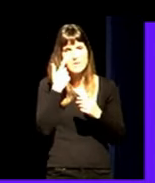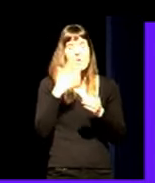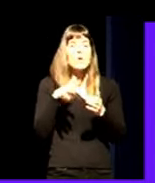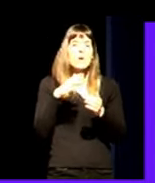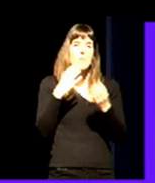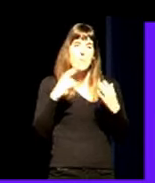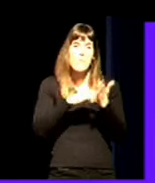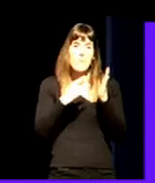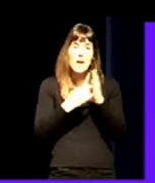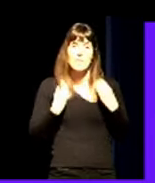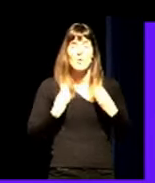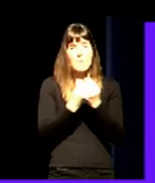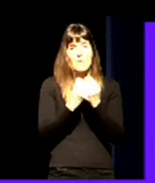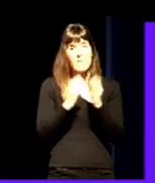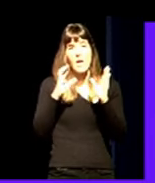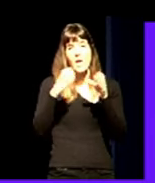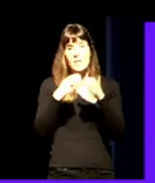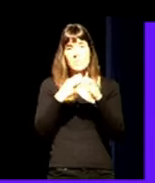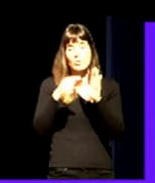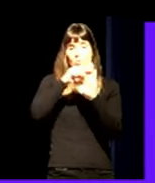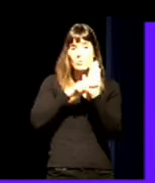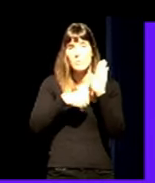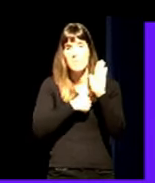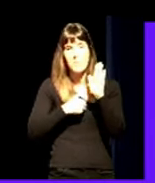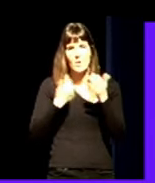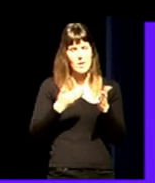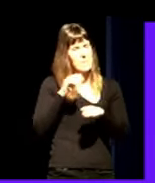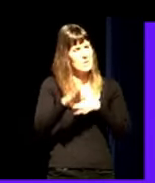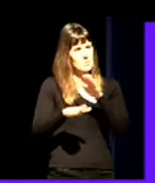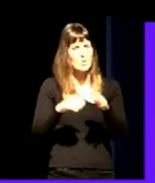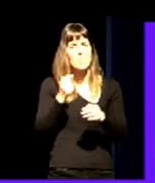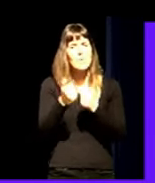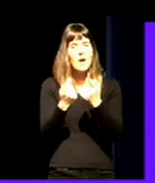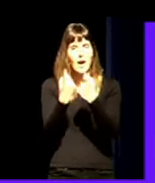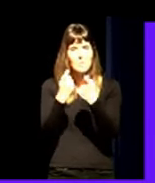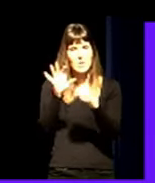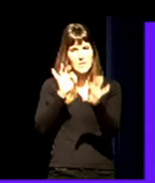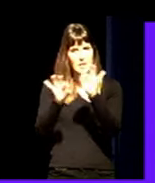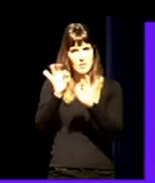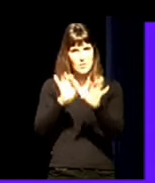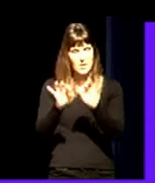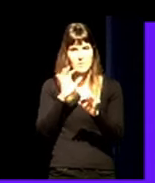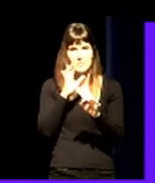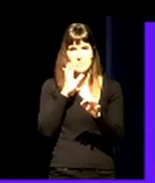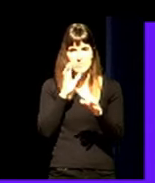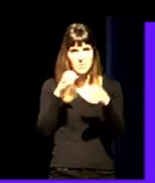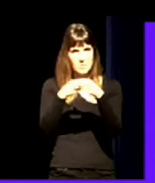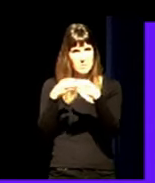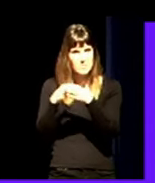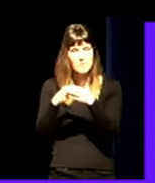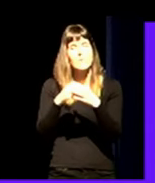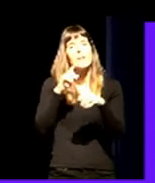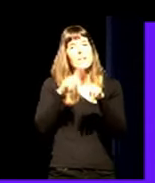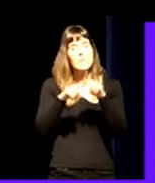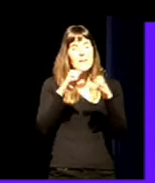plan de convivencia y fundamentalmente dar los pasos ya de seleccionar el alumnado, porque cada SAI va a tener una selección